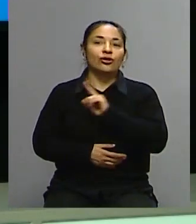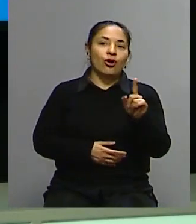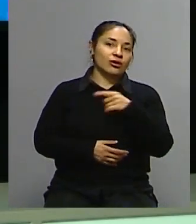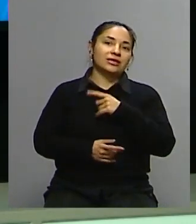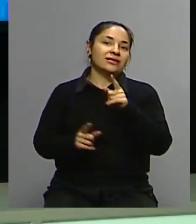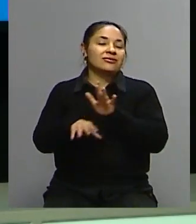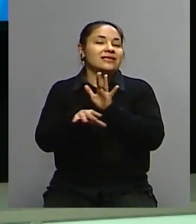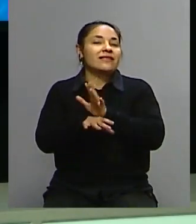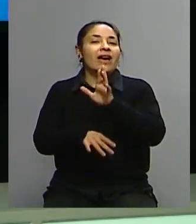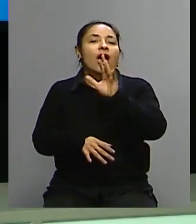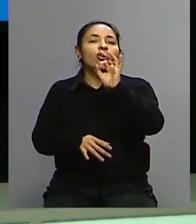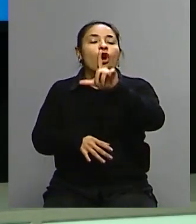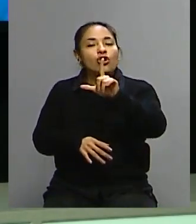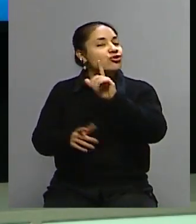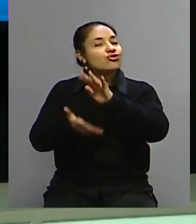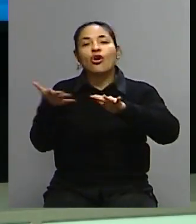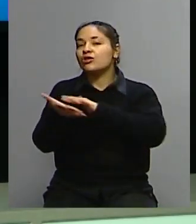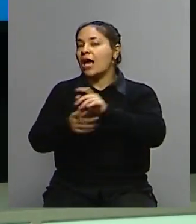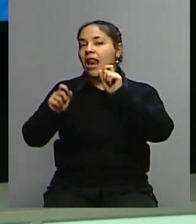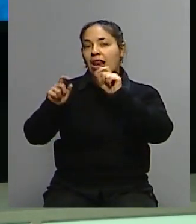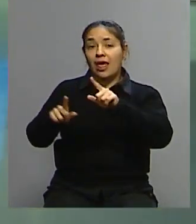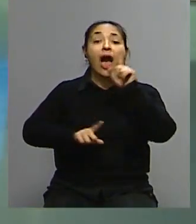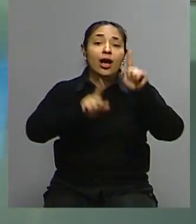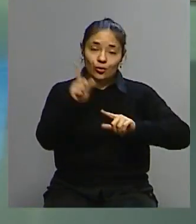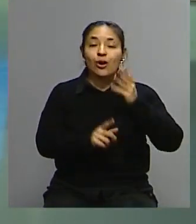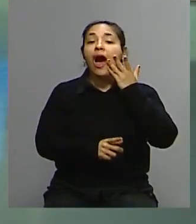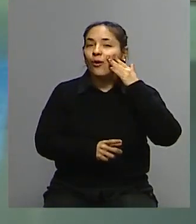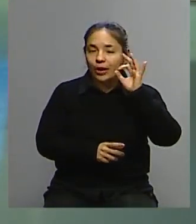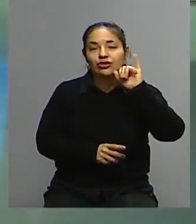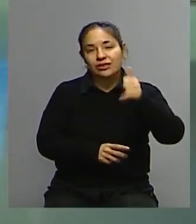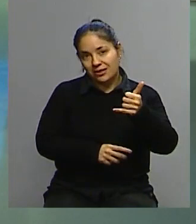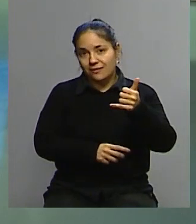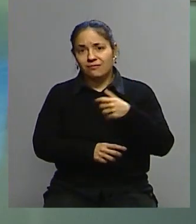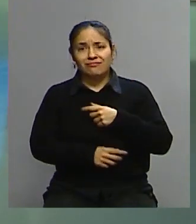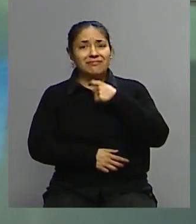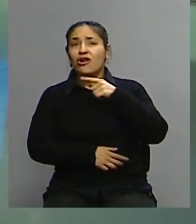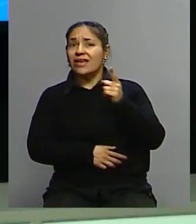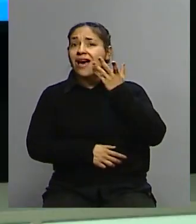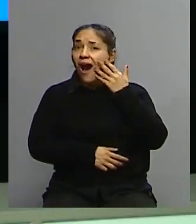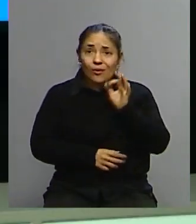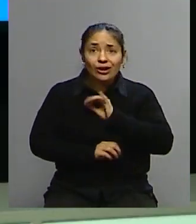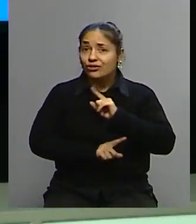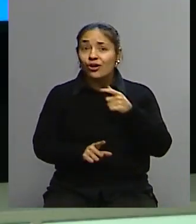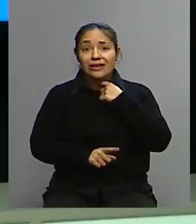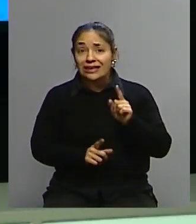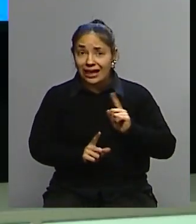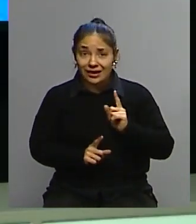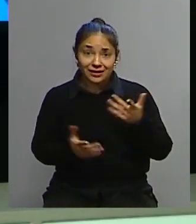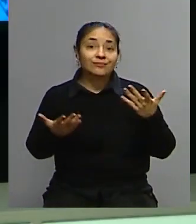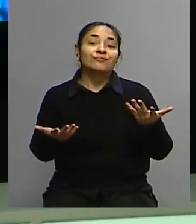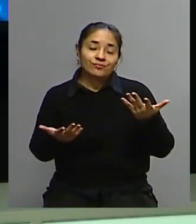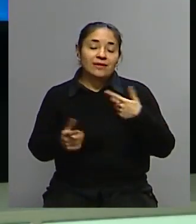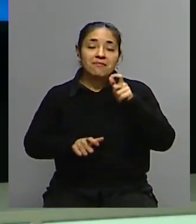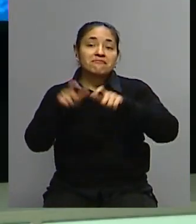rol social y quizás hay quienes lo son y no quieren que les digan de esa manera porque, bueno, la verdad es que las